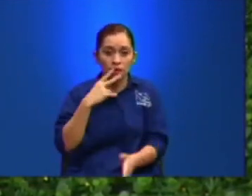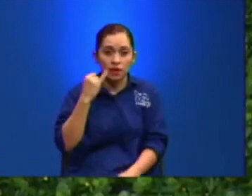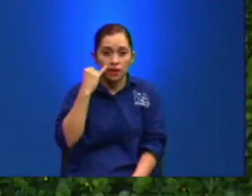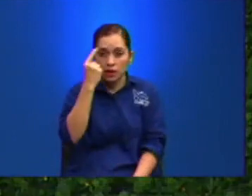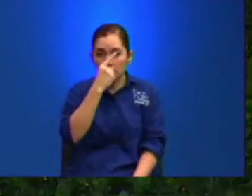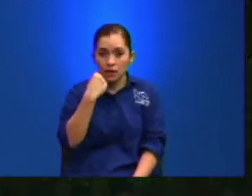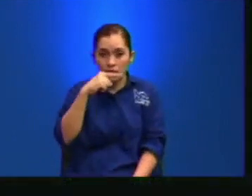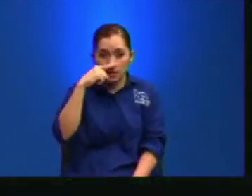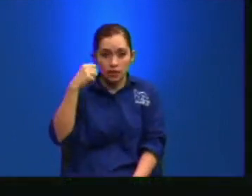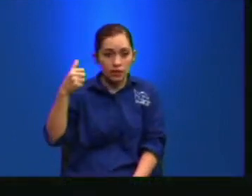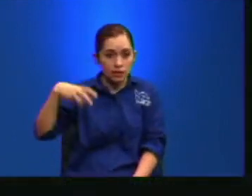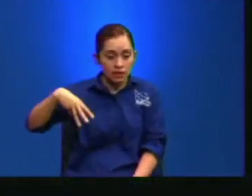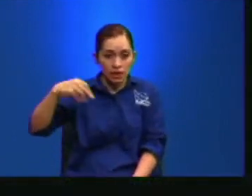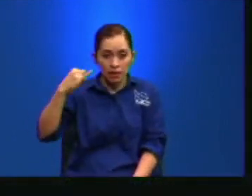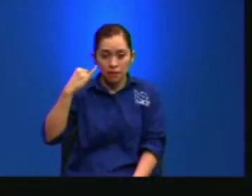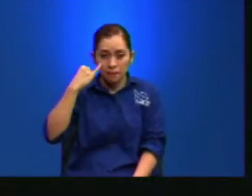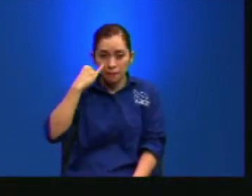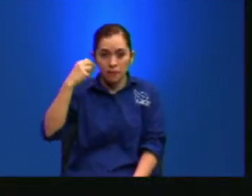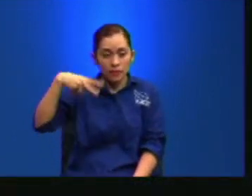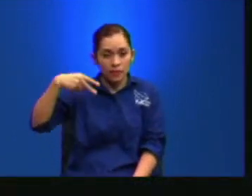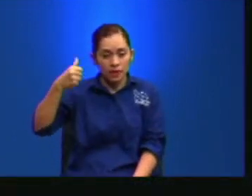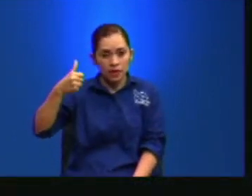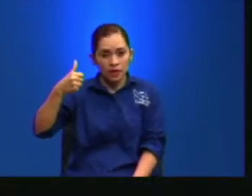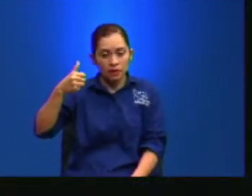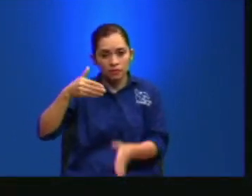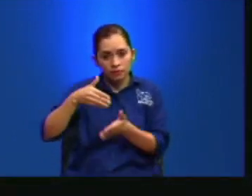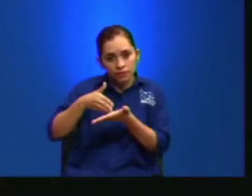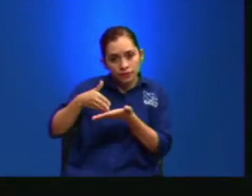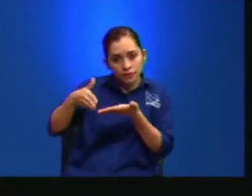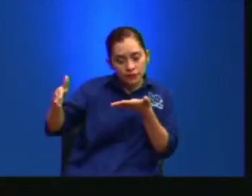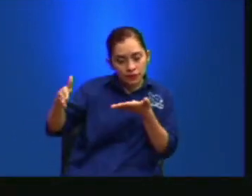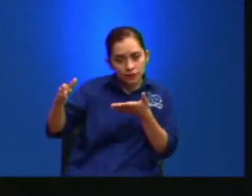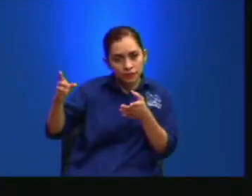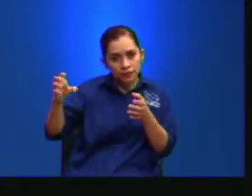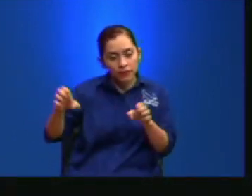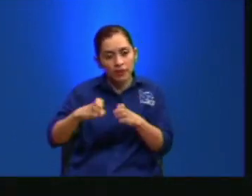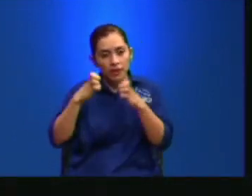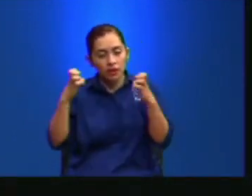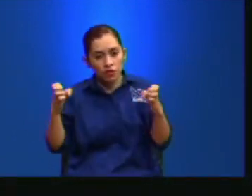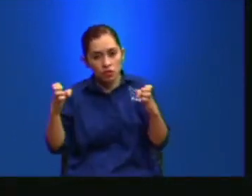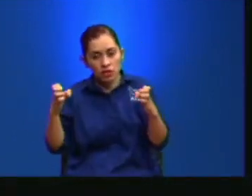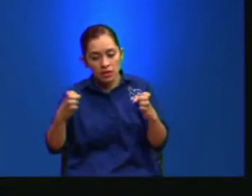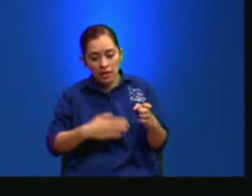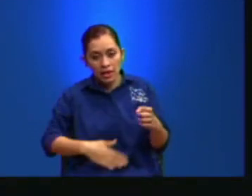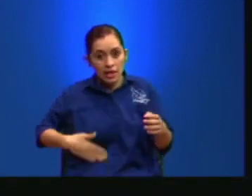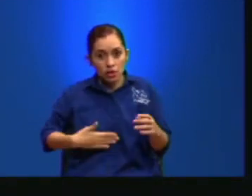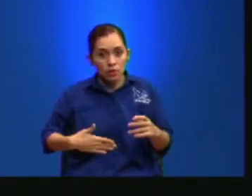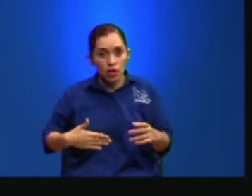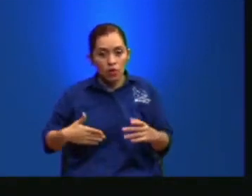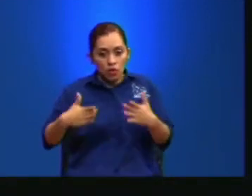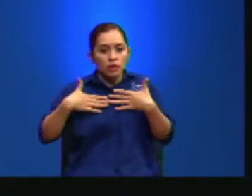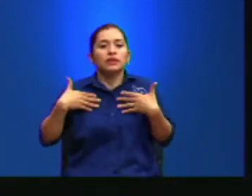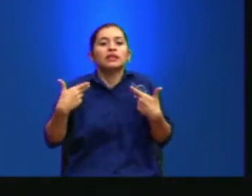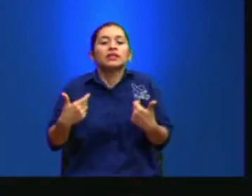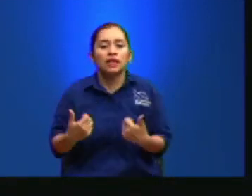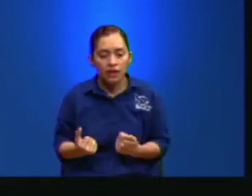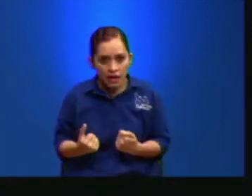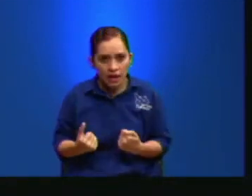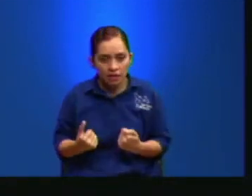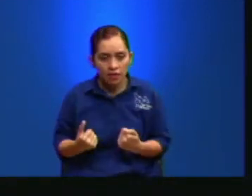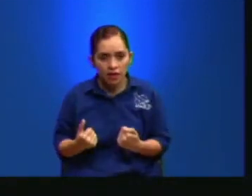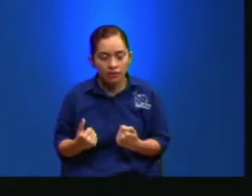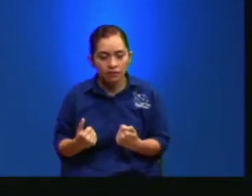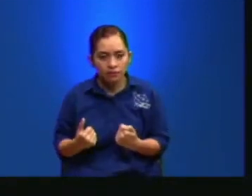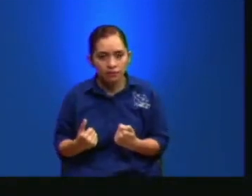clorhídrico entonces el mismo estómago se regeneraba y se iba la úlcera se paran las las hemorragias